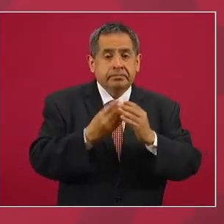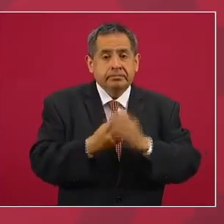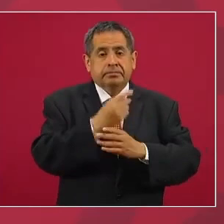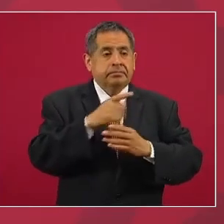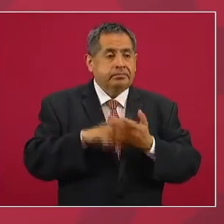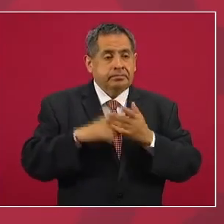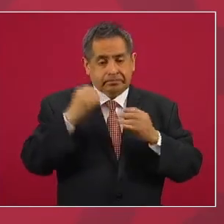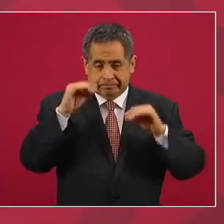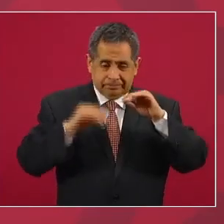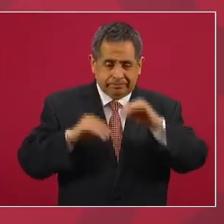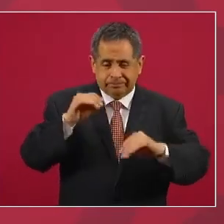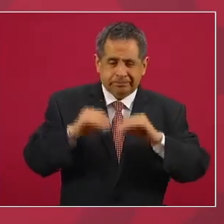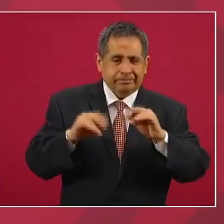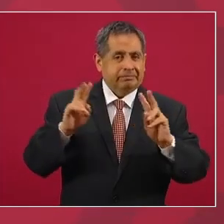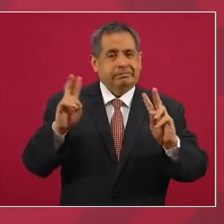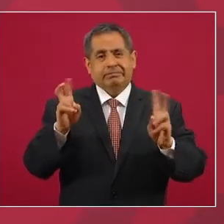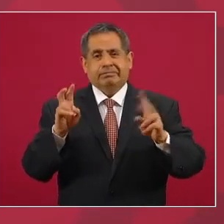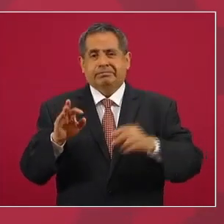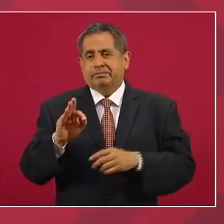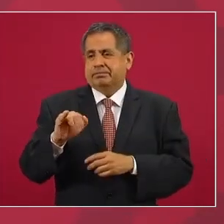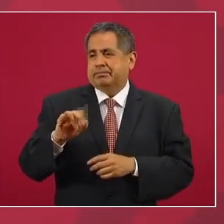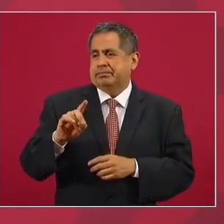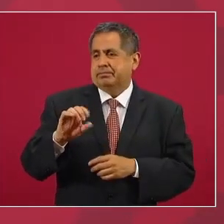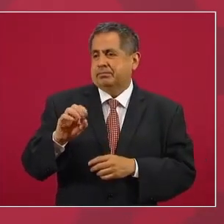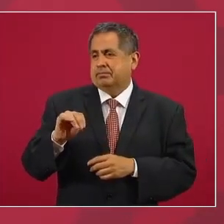todo este andamiaje